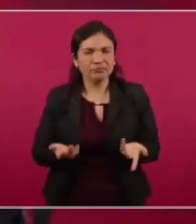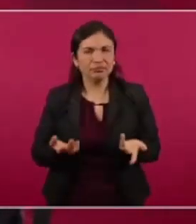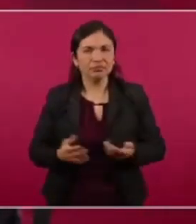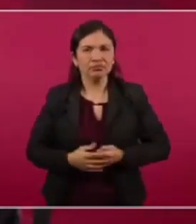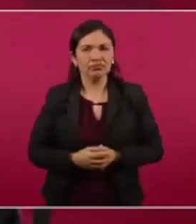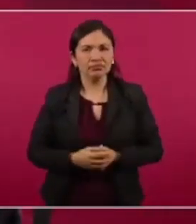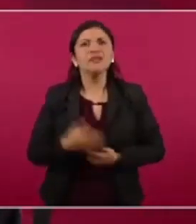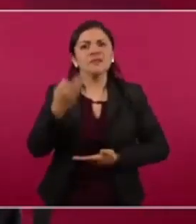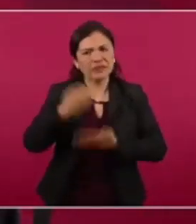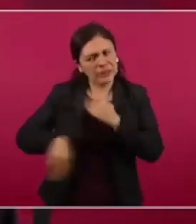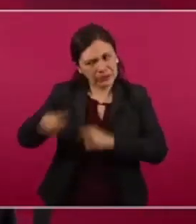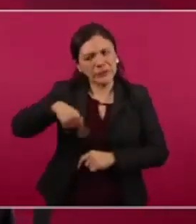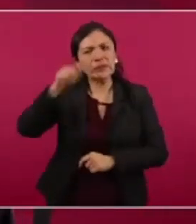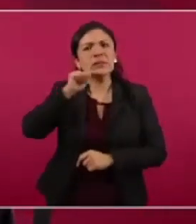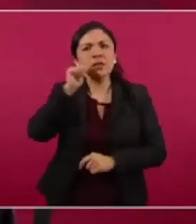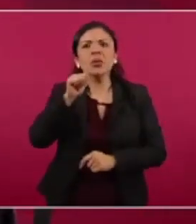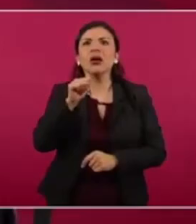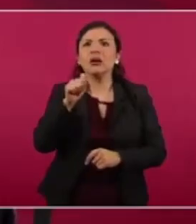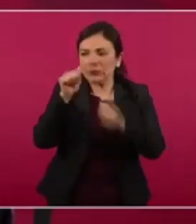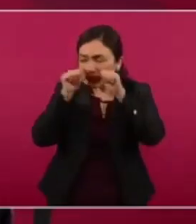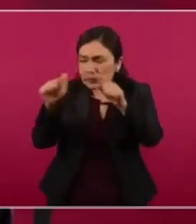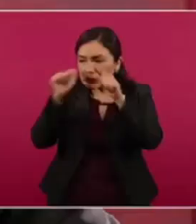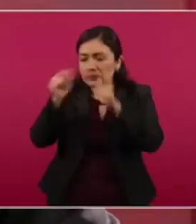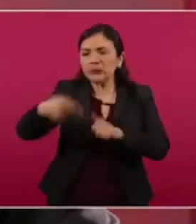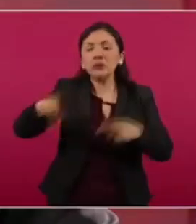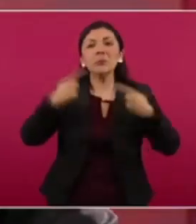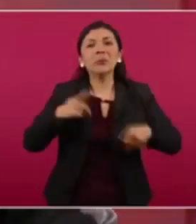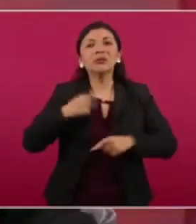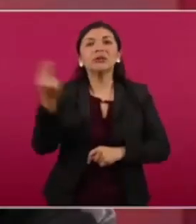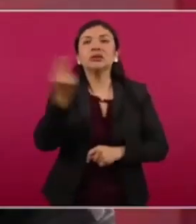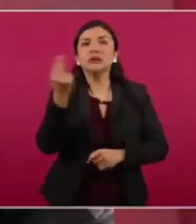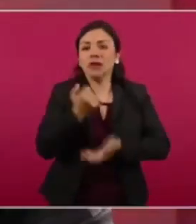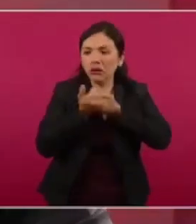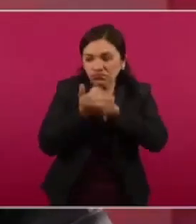voltear a ver al más necesitado.